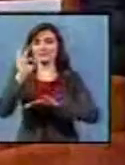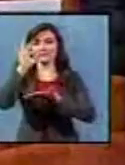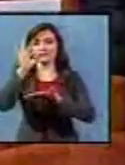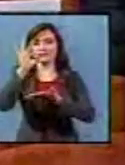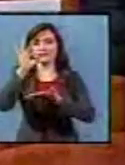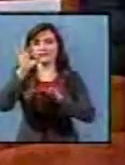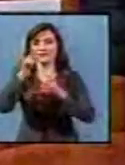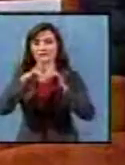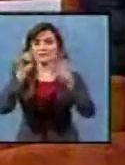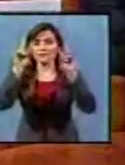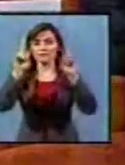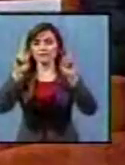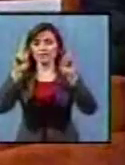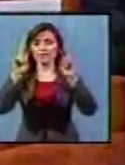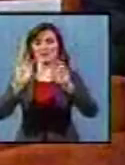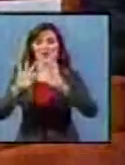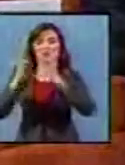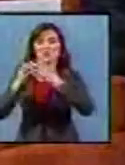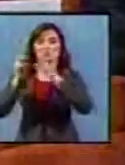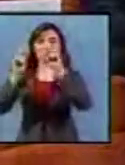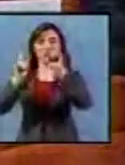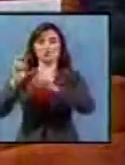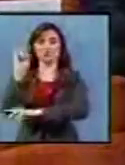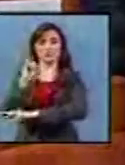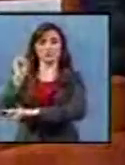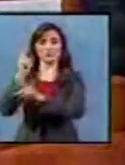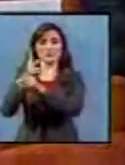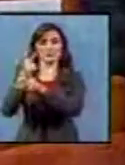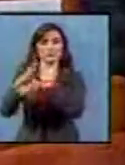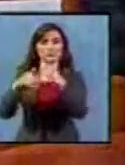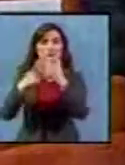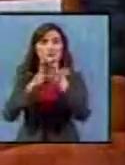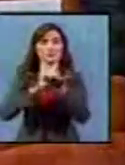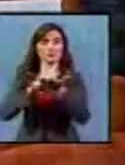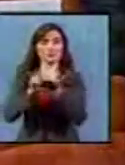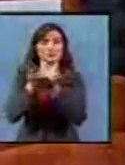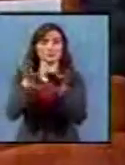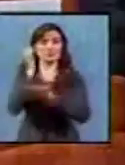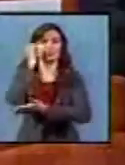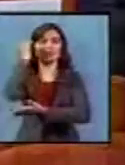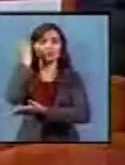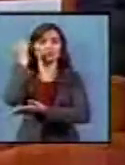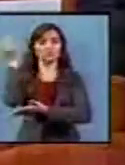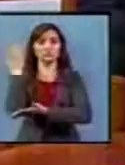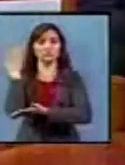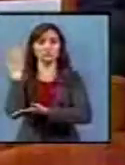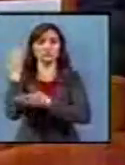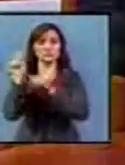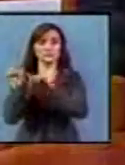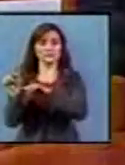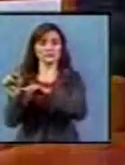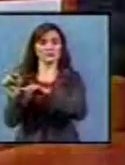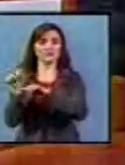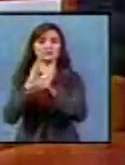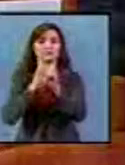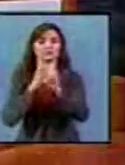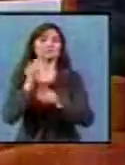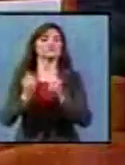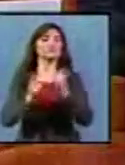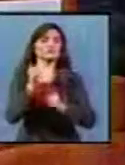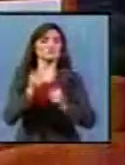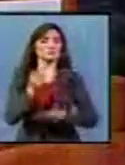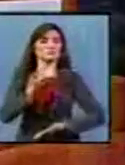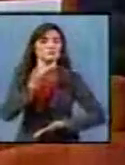Representantes de la Cámara de Industrias y de Producción se reunieron ayer con el alcalde Mauricio Rodas con el fin de